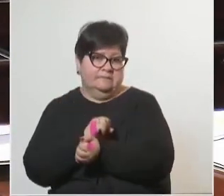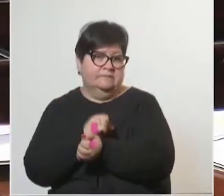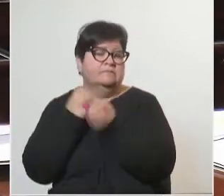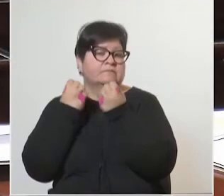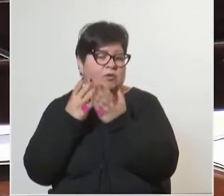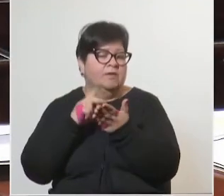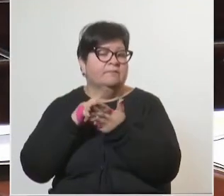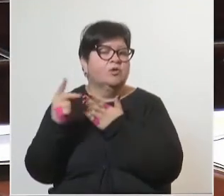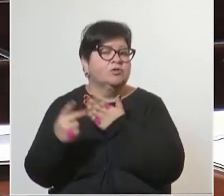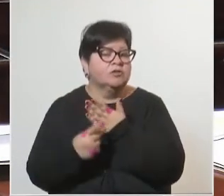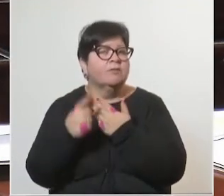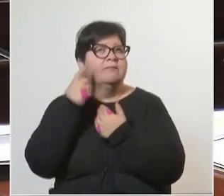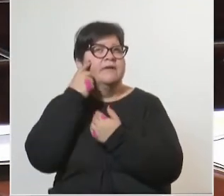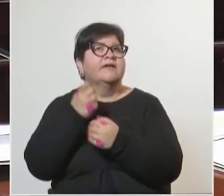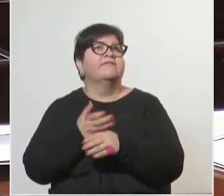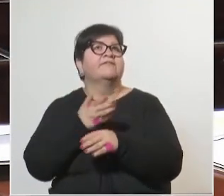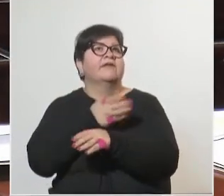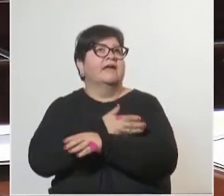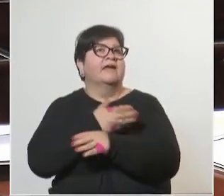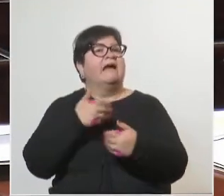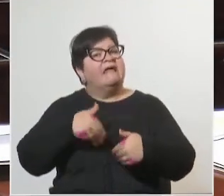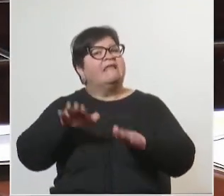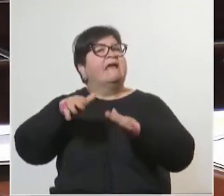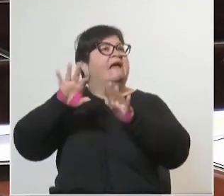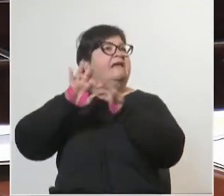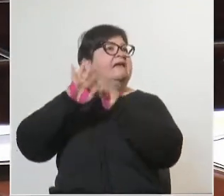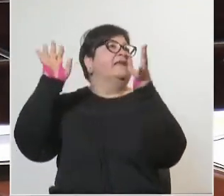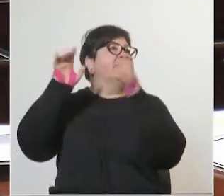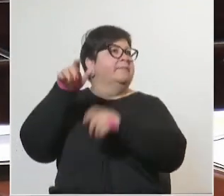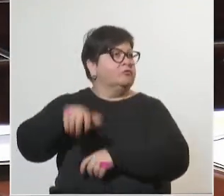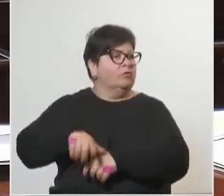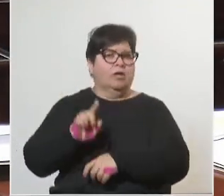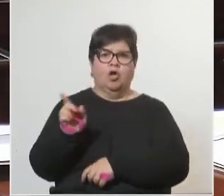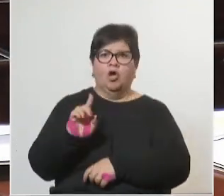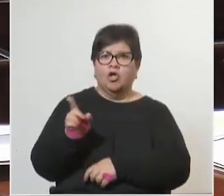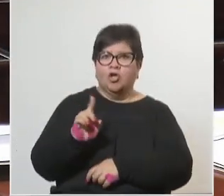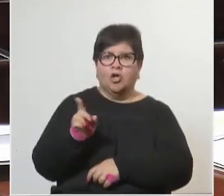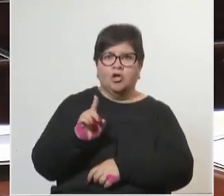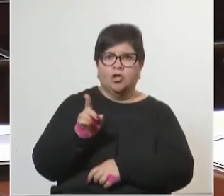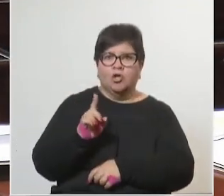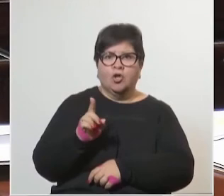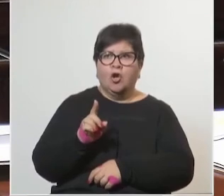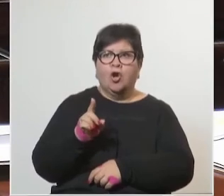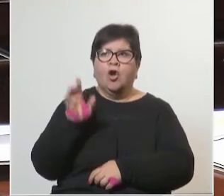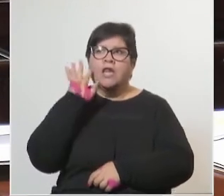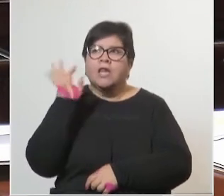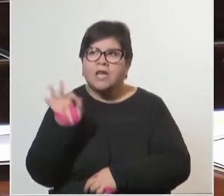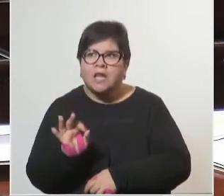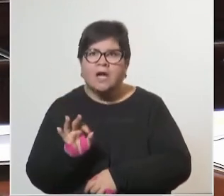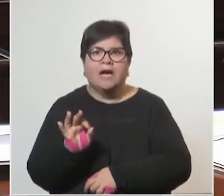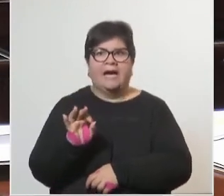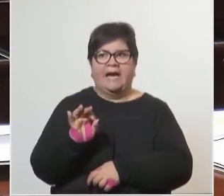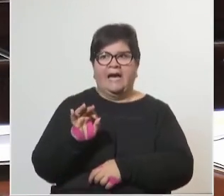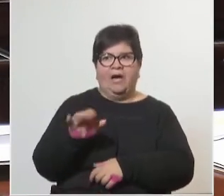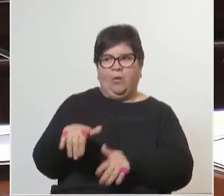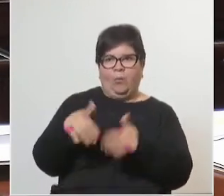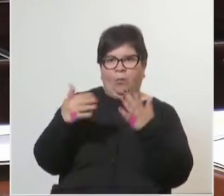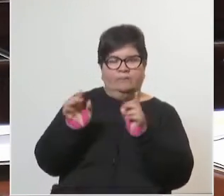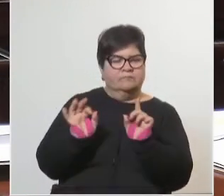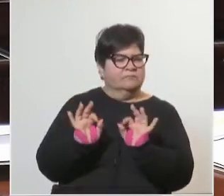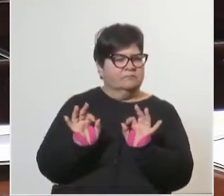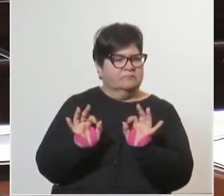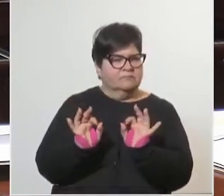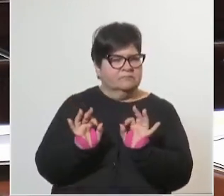que preveía no era dejar en libertad a nadie, no era amnistiar a nadie, sino